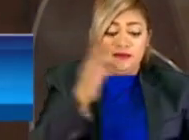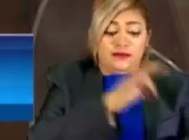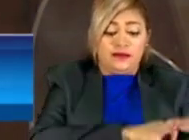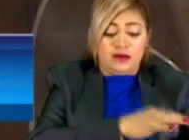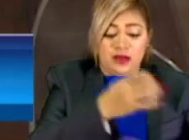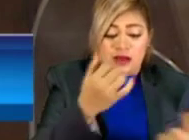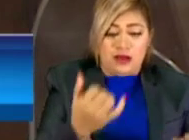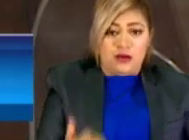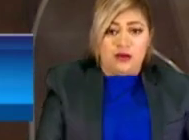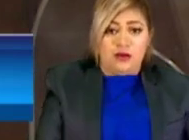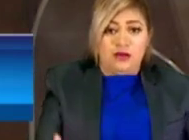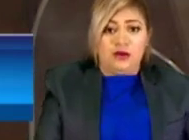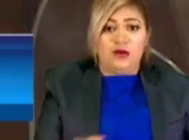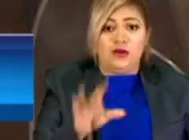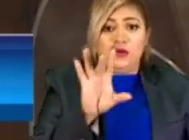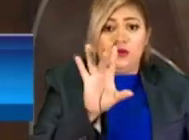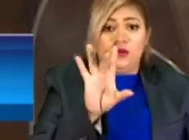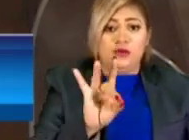el